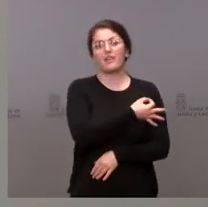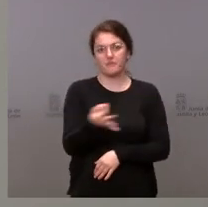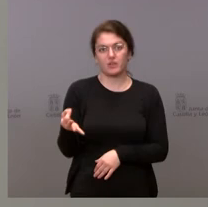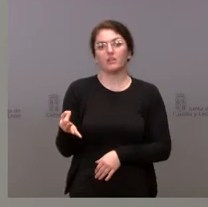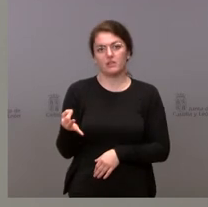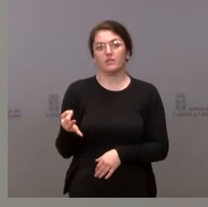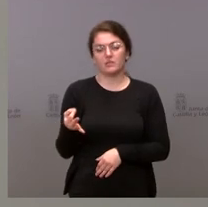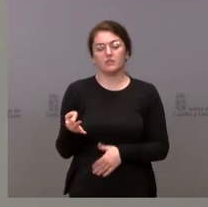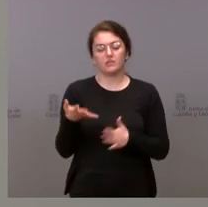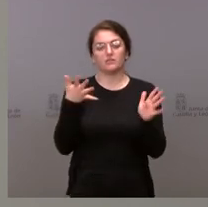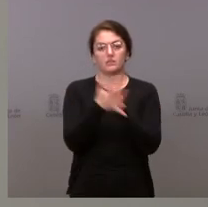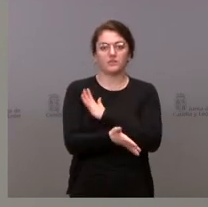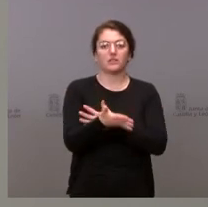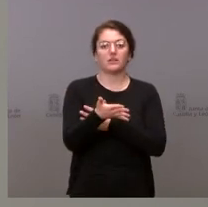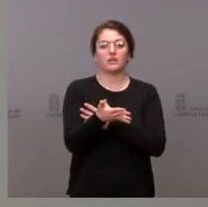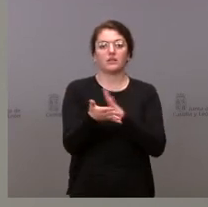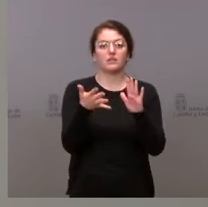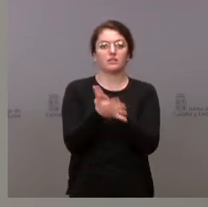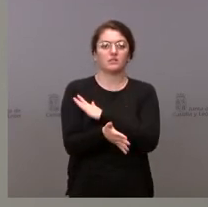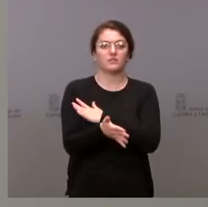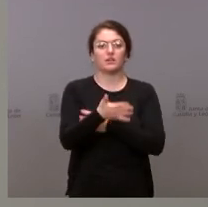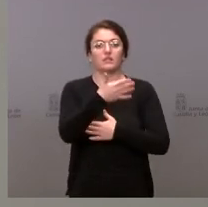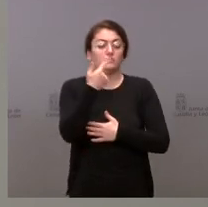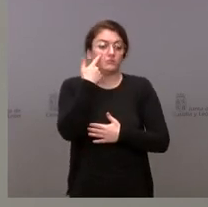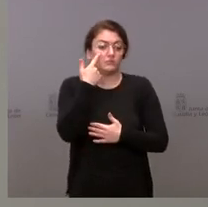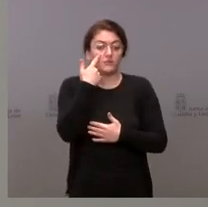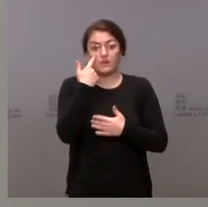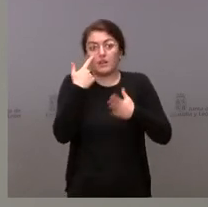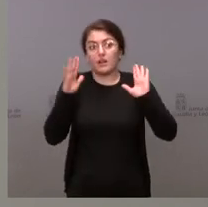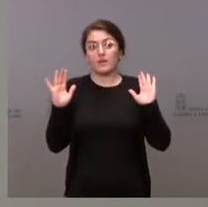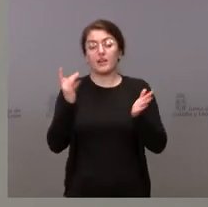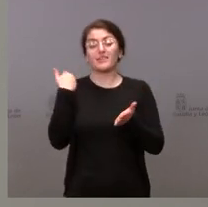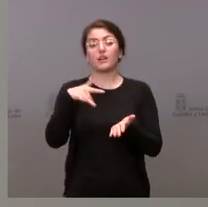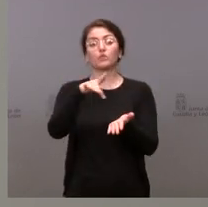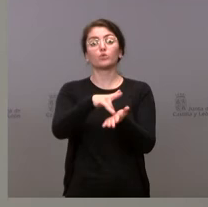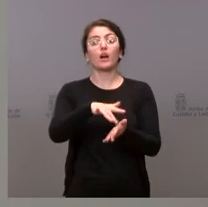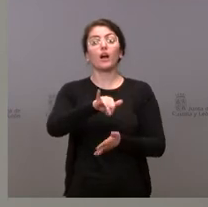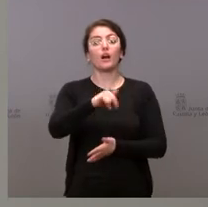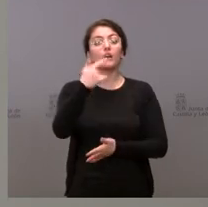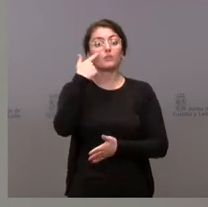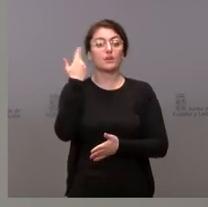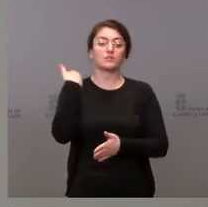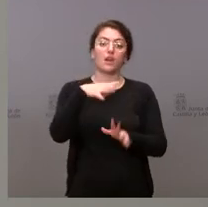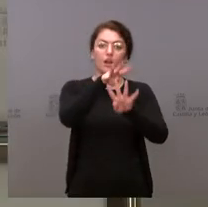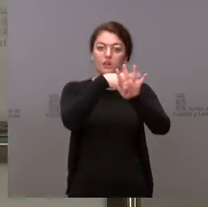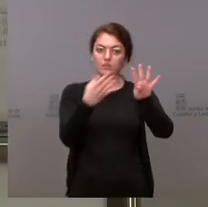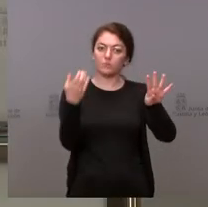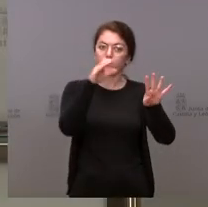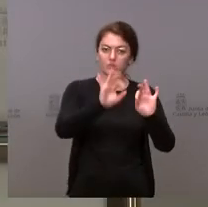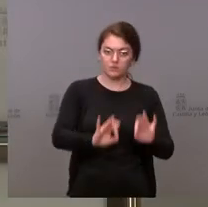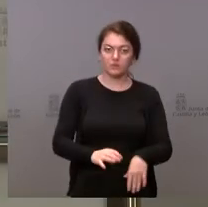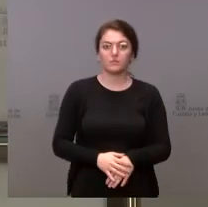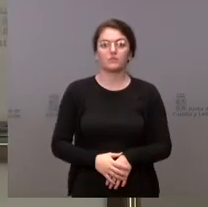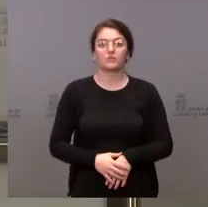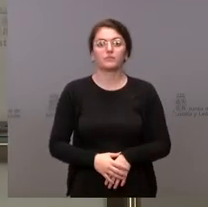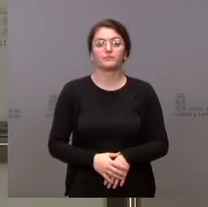a vamos al cuarto del arte en cuanto dispongamos de ella a que entre nuestro plan de vacunación consejeros